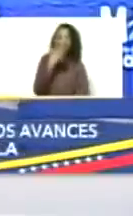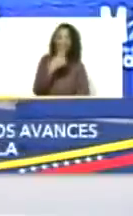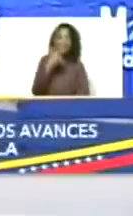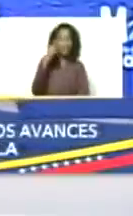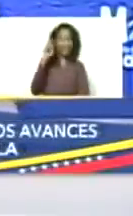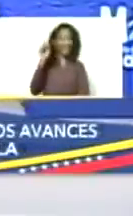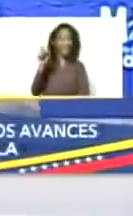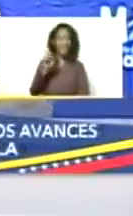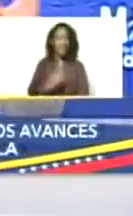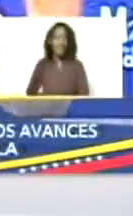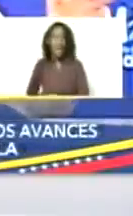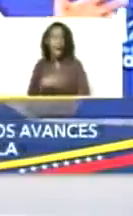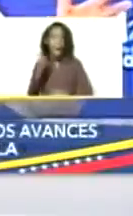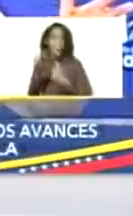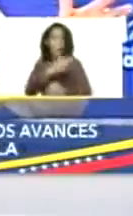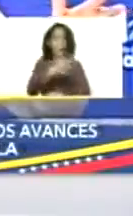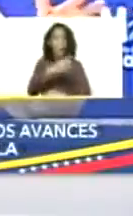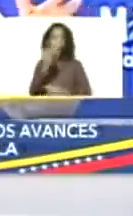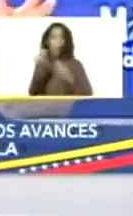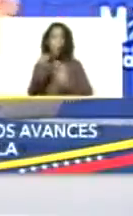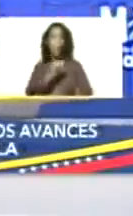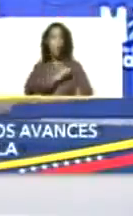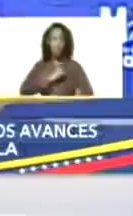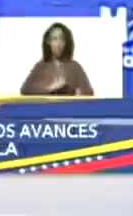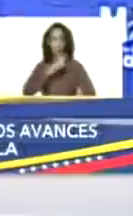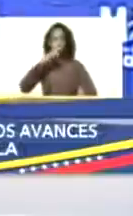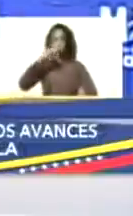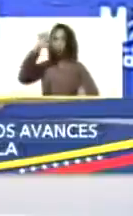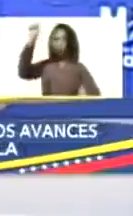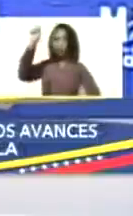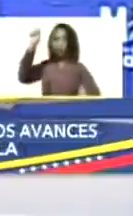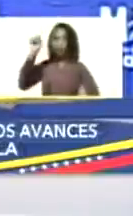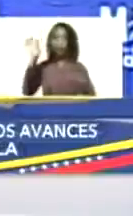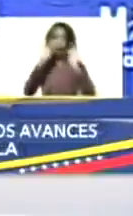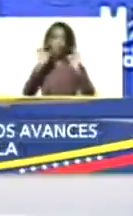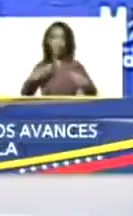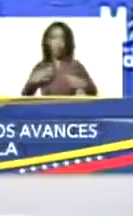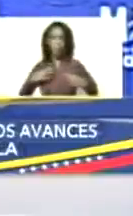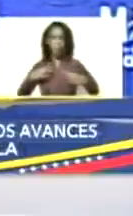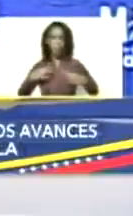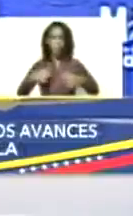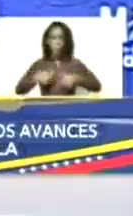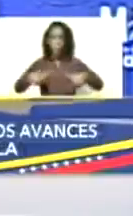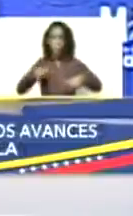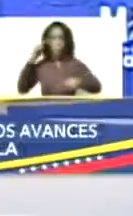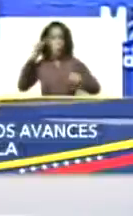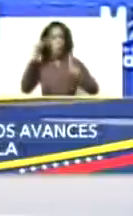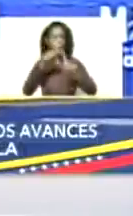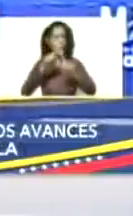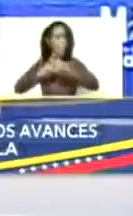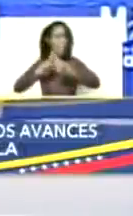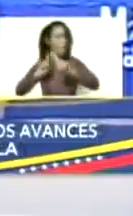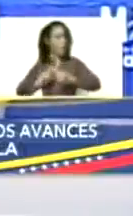Entonces, como, más o menos como Superman, pues. El tipo de vestimenta. Los objetivos son